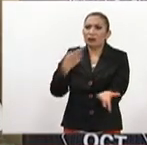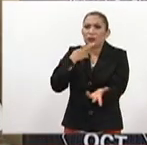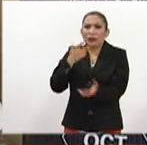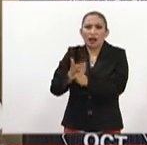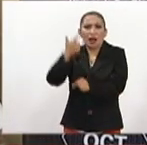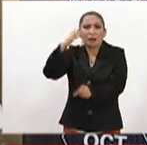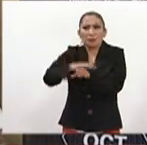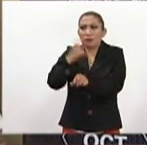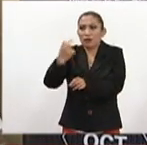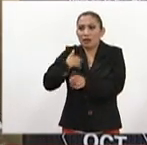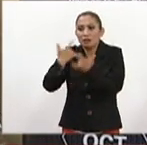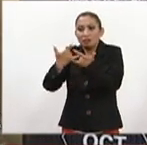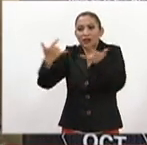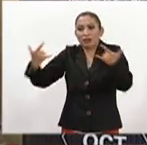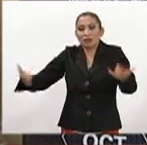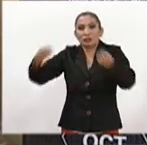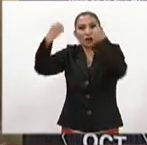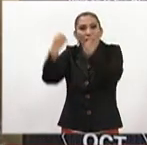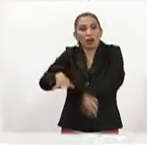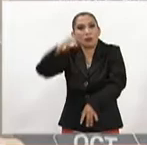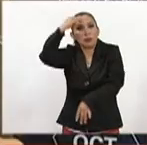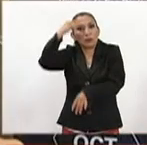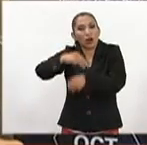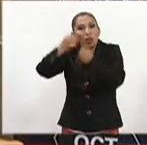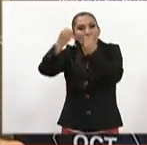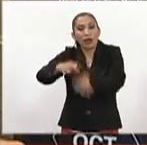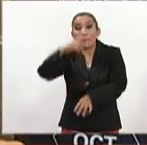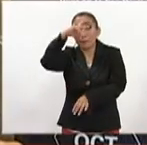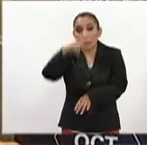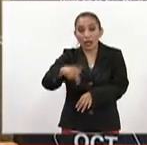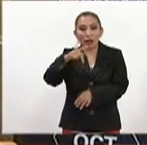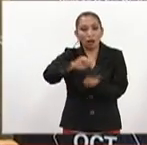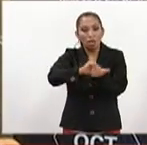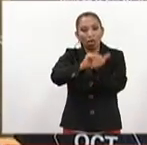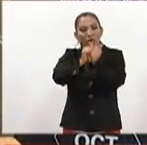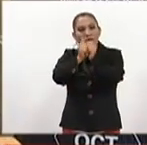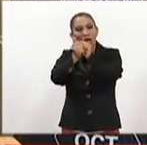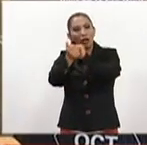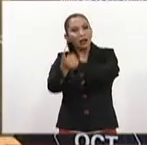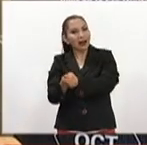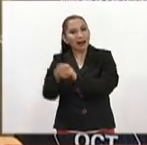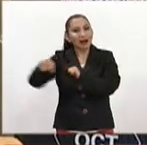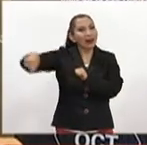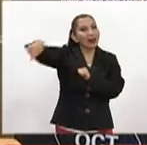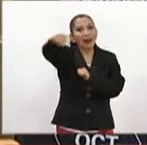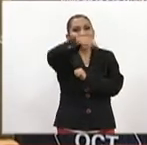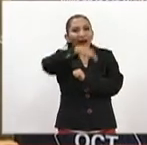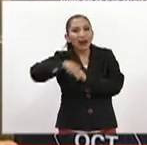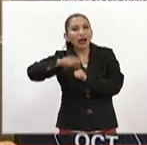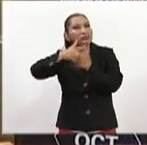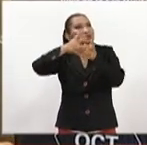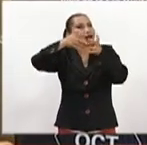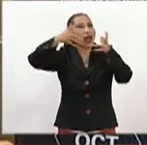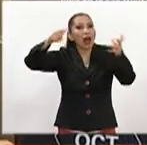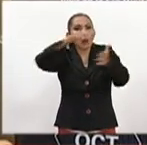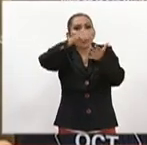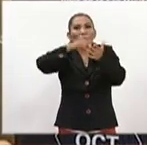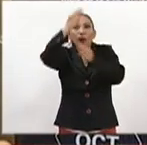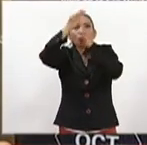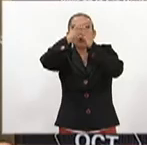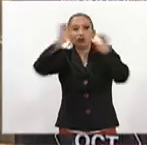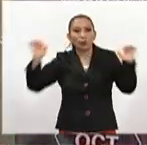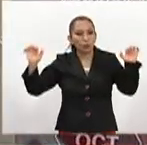muy grave porque representa perder la memoria. México se convierte en una gran sede del